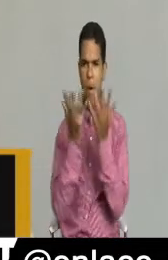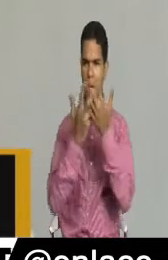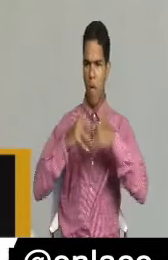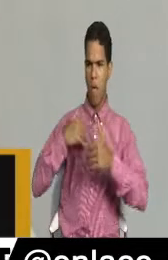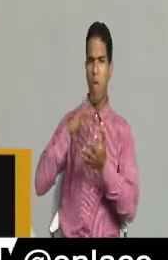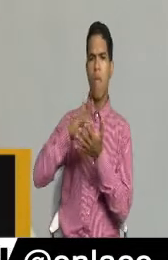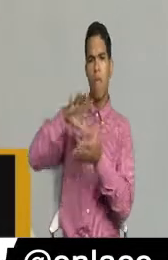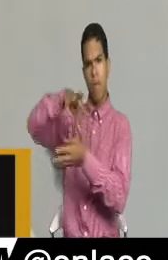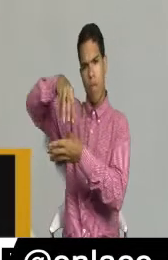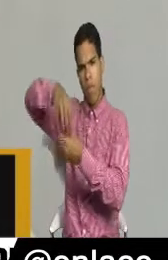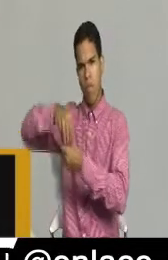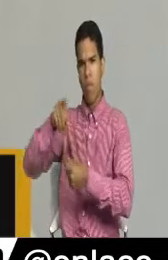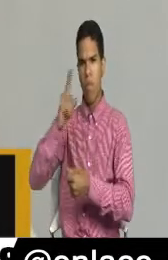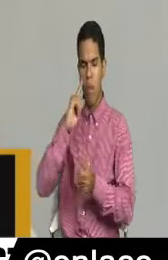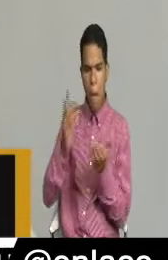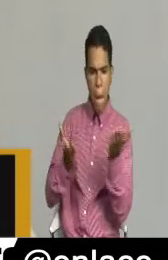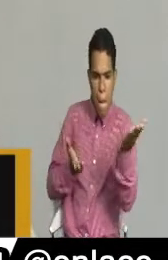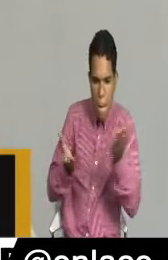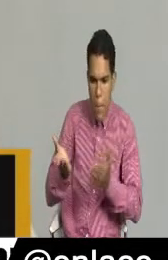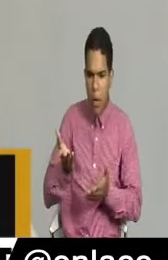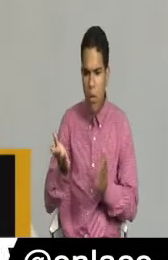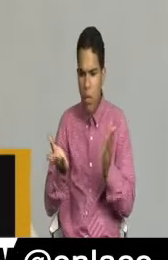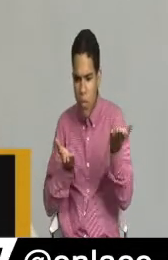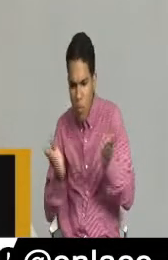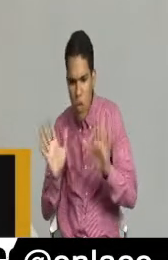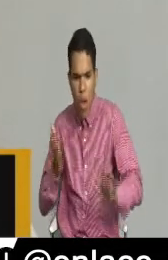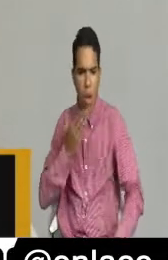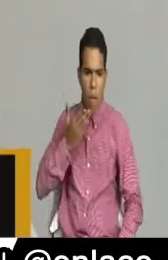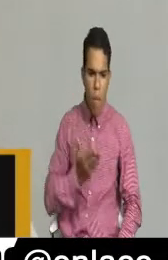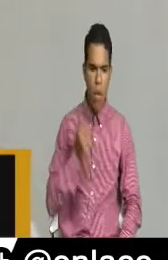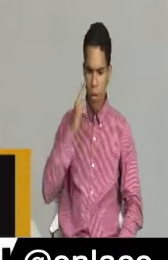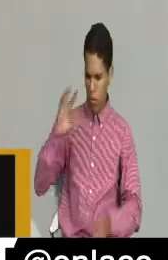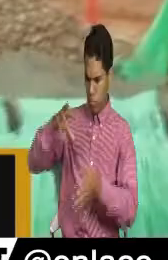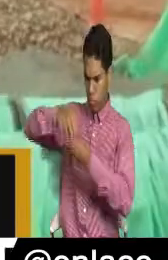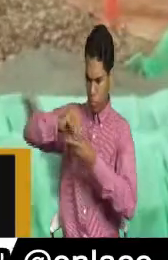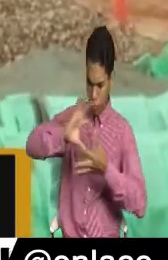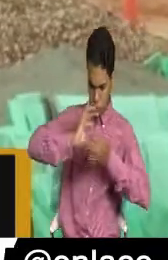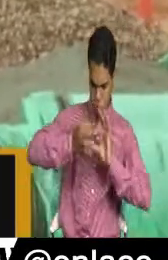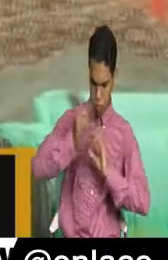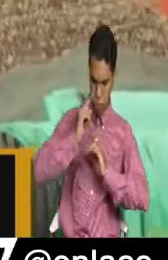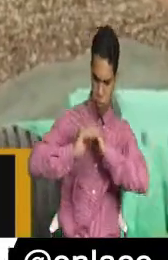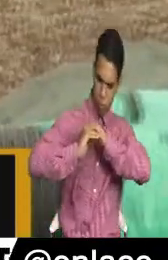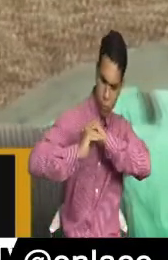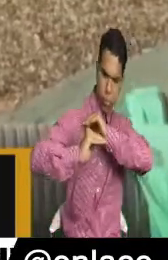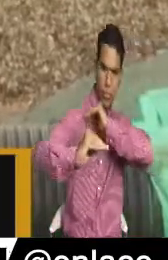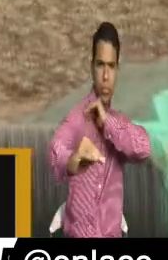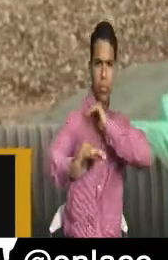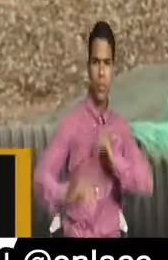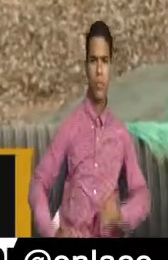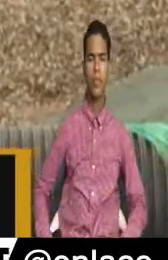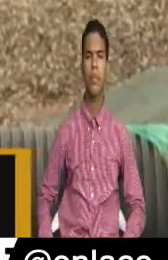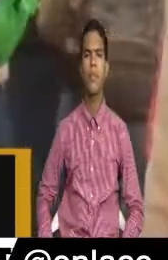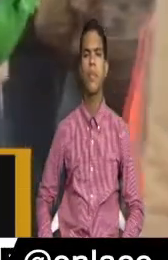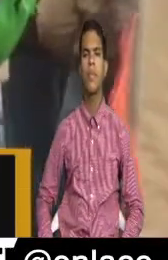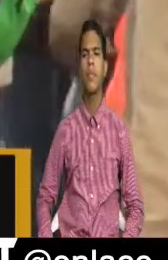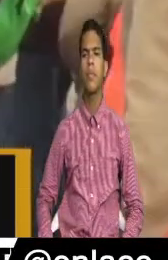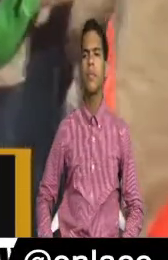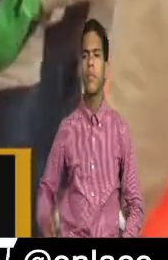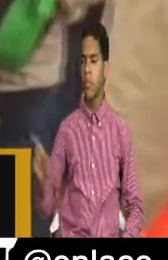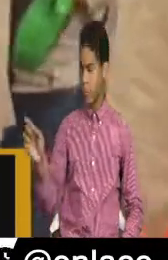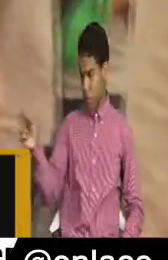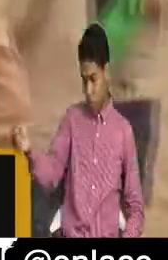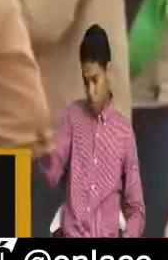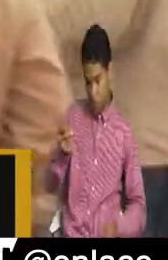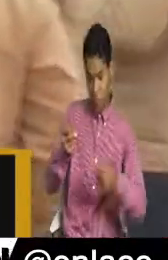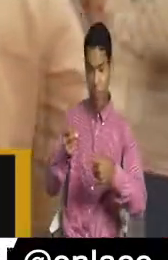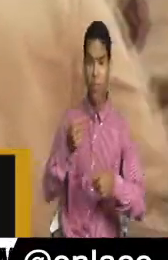los proveedores de bienes y servicios dentro de este tramo y de ejecución. Sostuvo el vocero de DUTSAS que no es cierto que Mota no deba